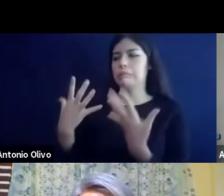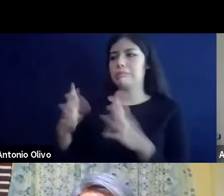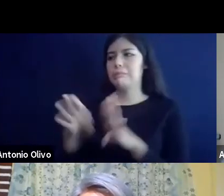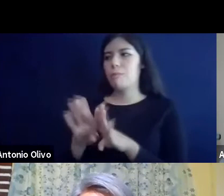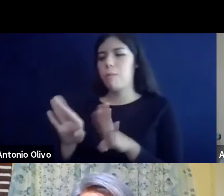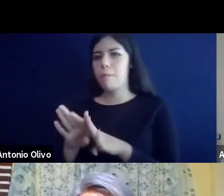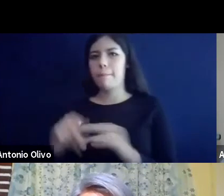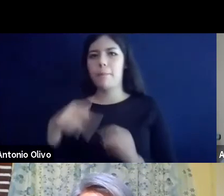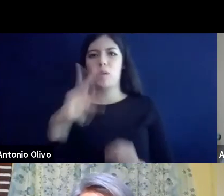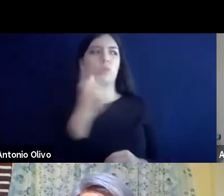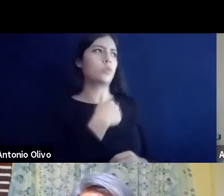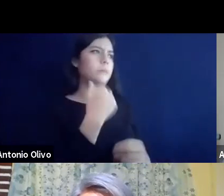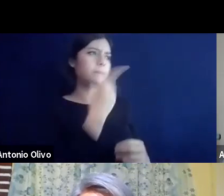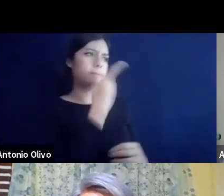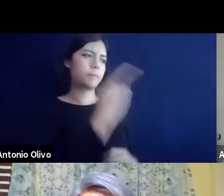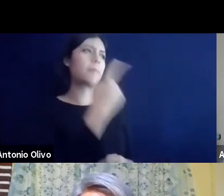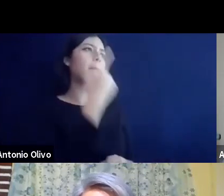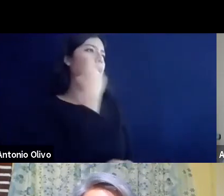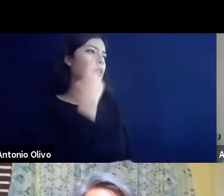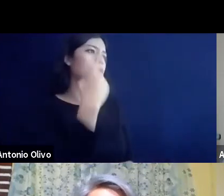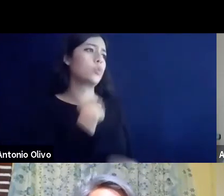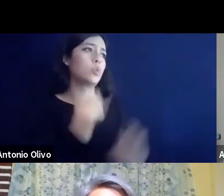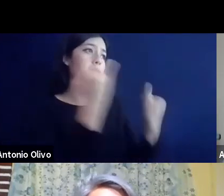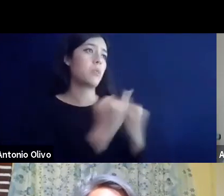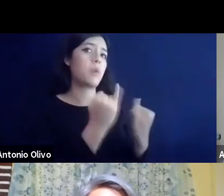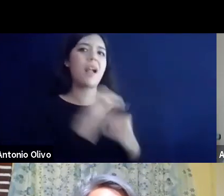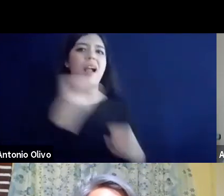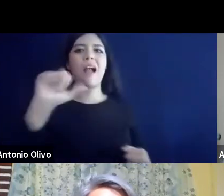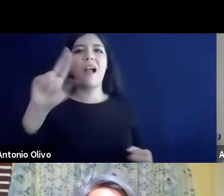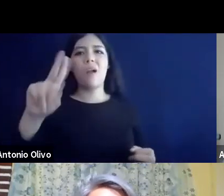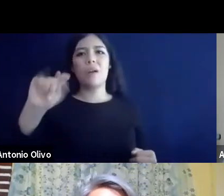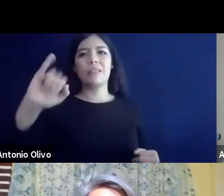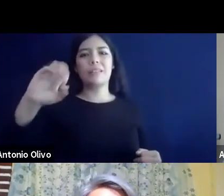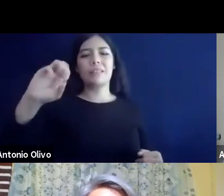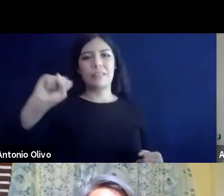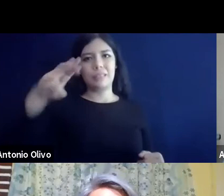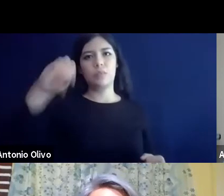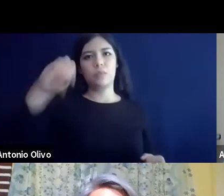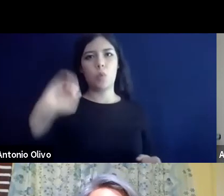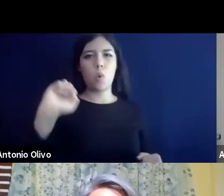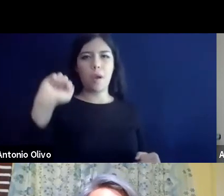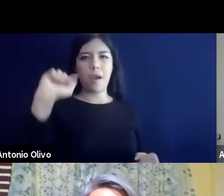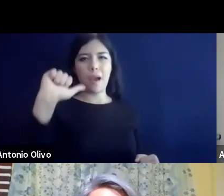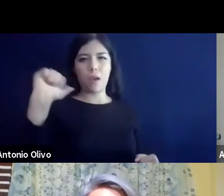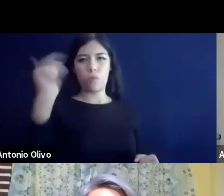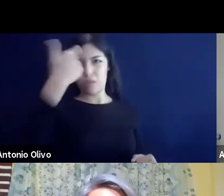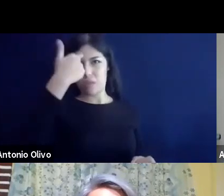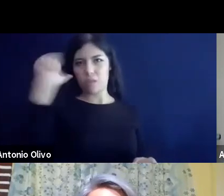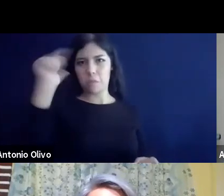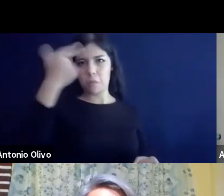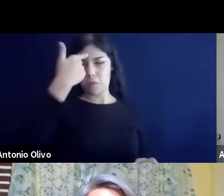también tengo autismo, como que les cambia mucho la perspectiva, como que ven que sus hijos como autistas, si pasan la primaria, ya le